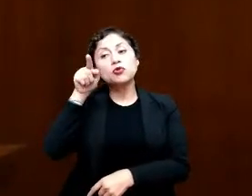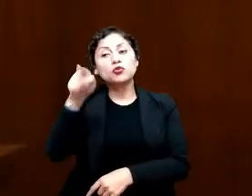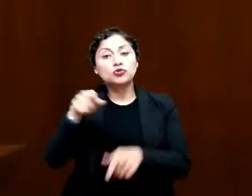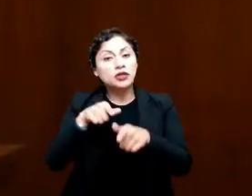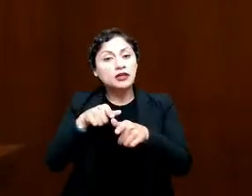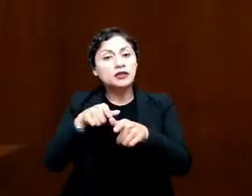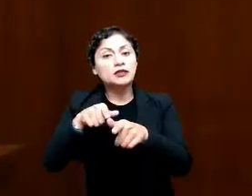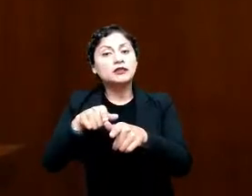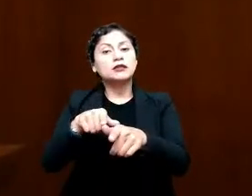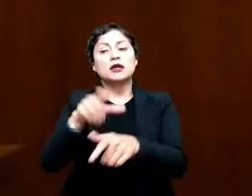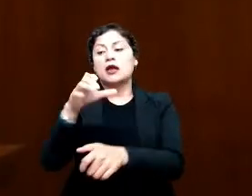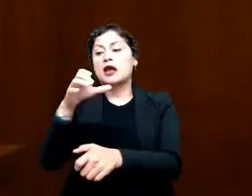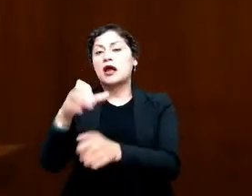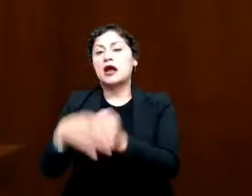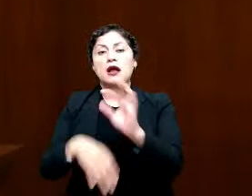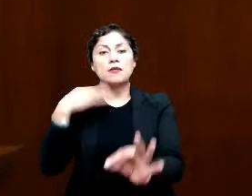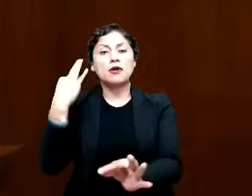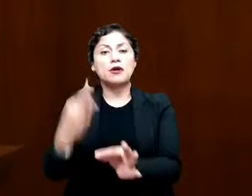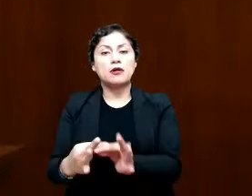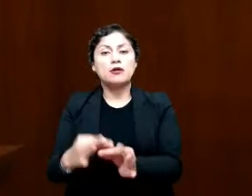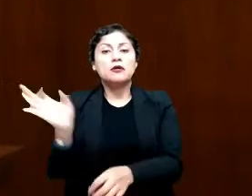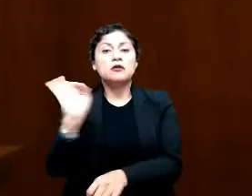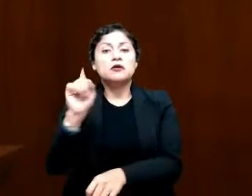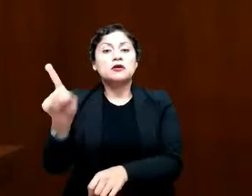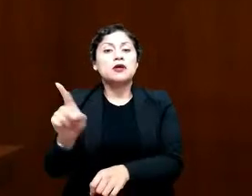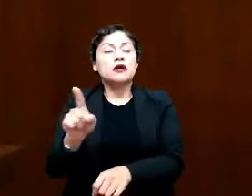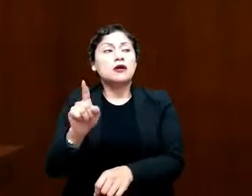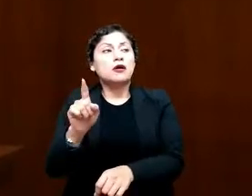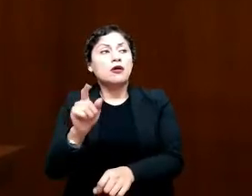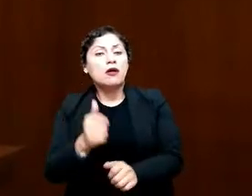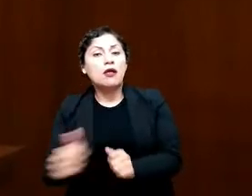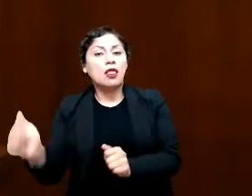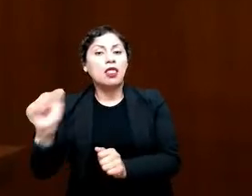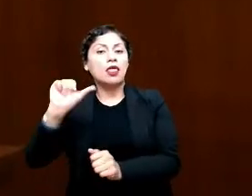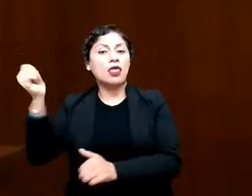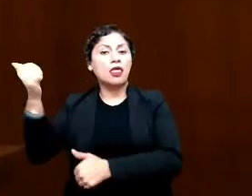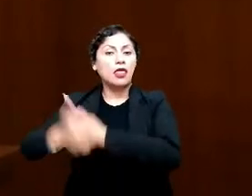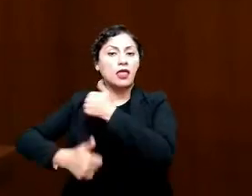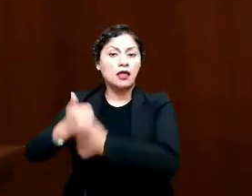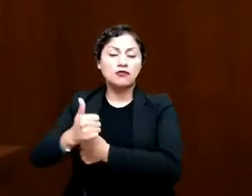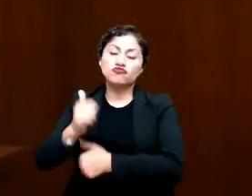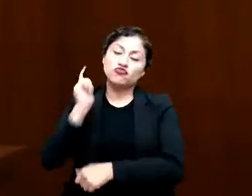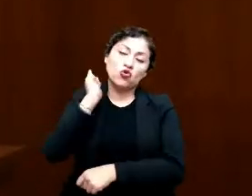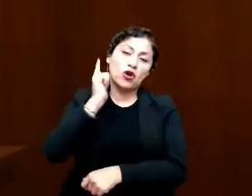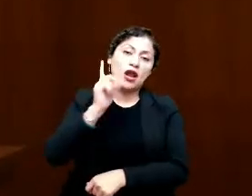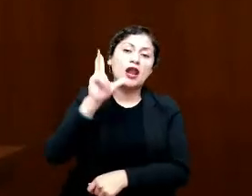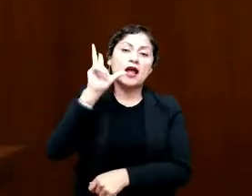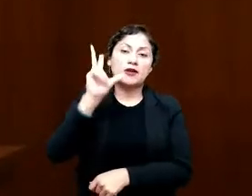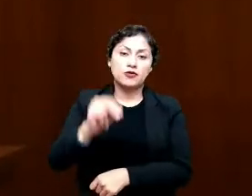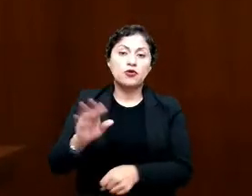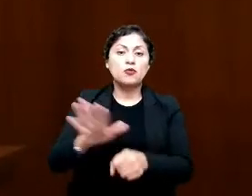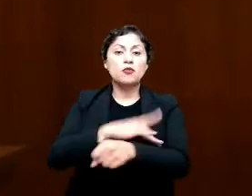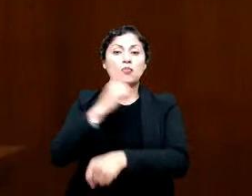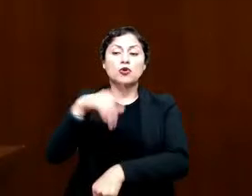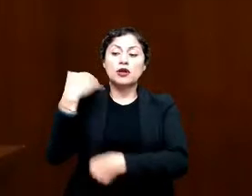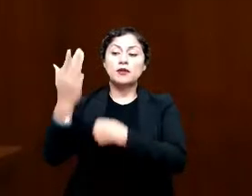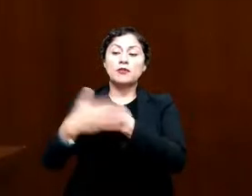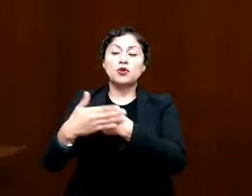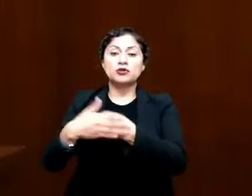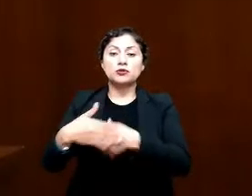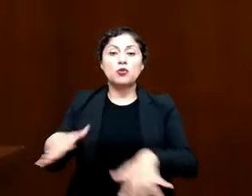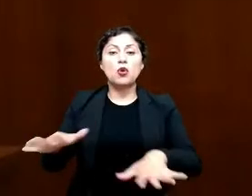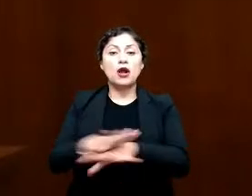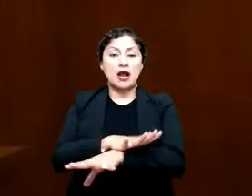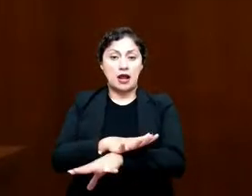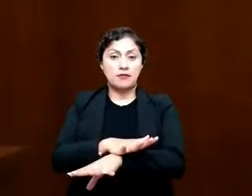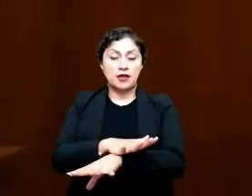y tenga tiempo para organizar la entrega y recepción al nuevo gobierno, que entrará en funciones el próximo año.